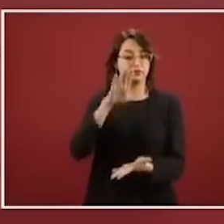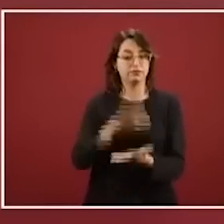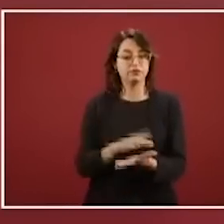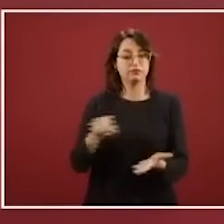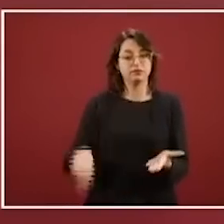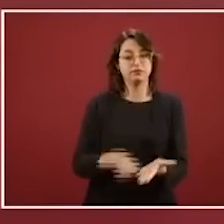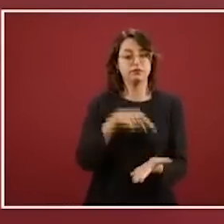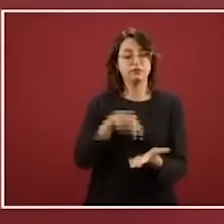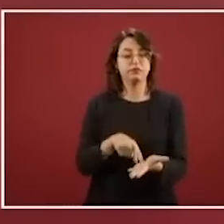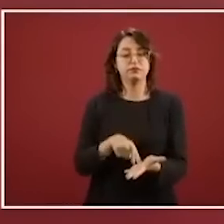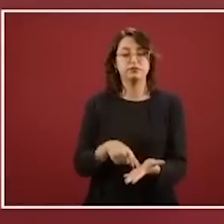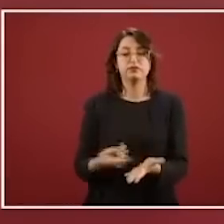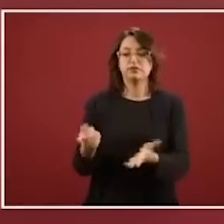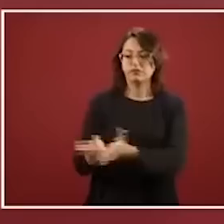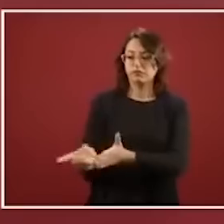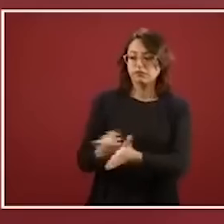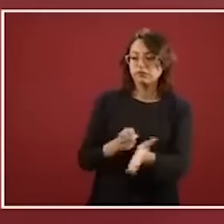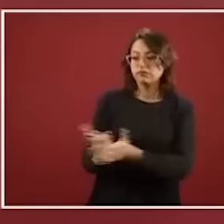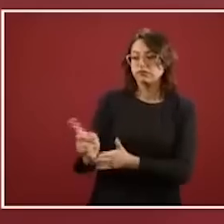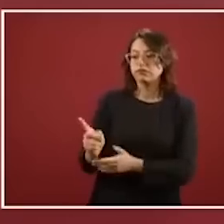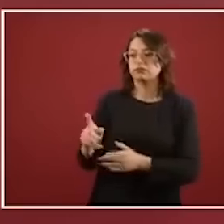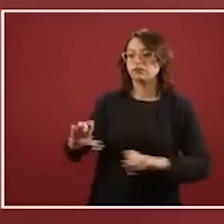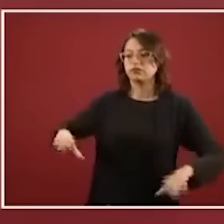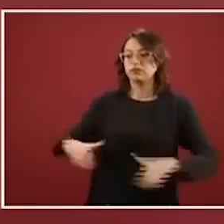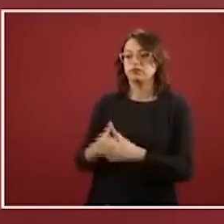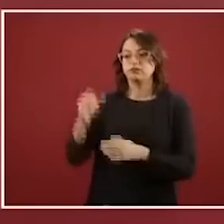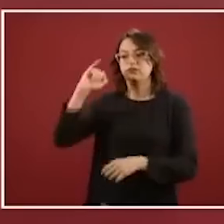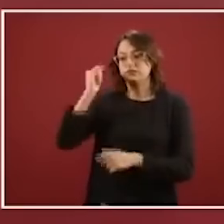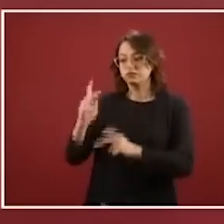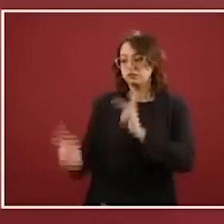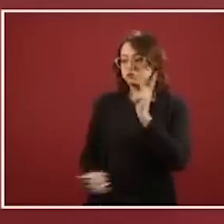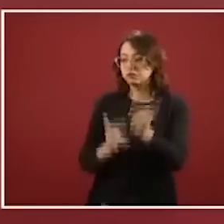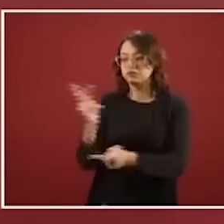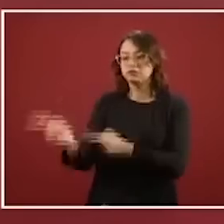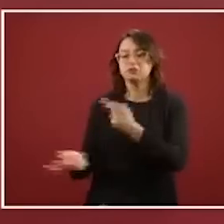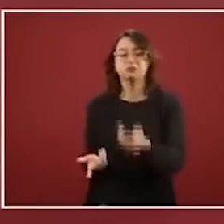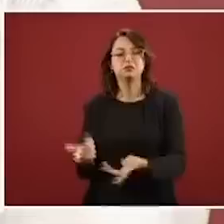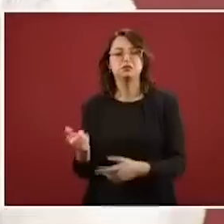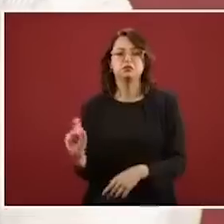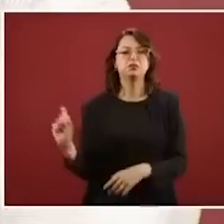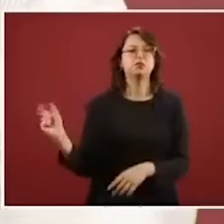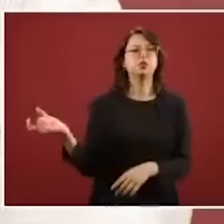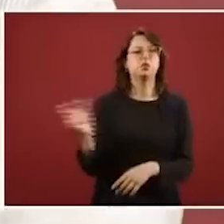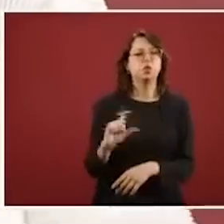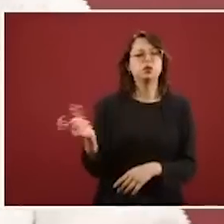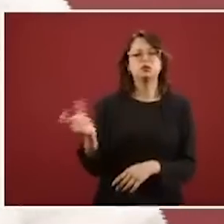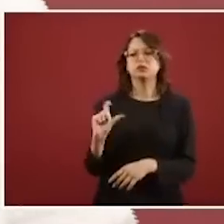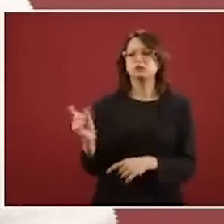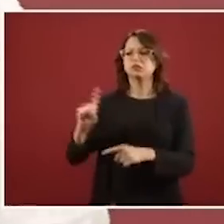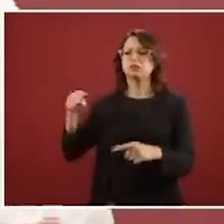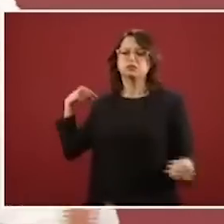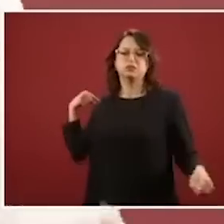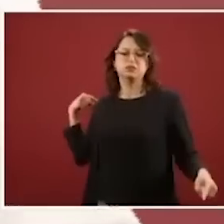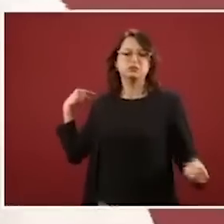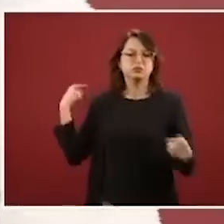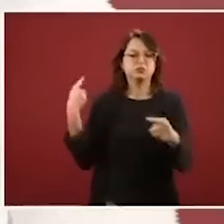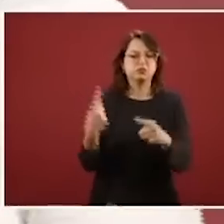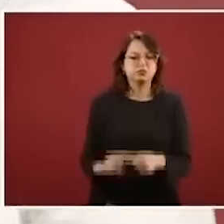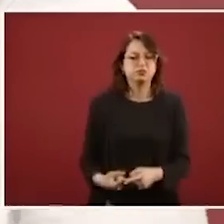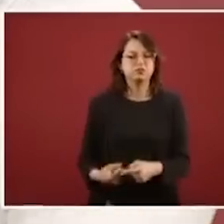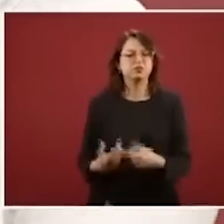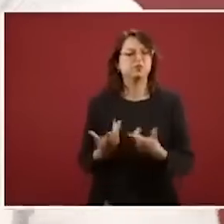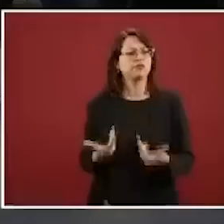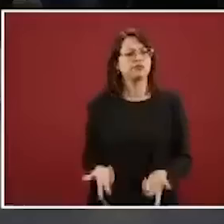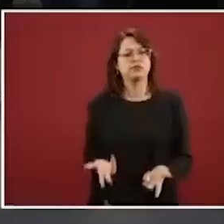el principio y el derecho de la consulta indígena, y no tenemos historia en nuestro país, incluso yo